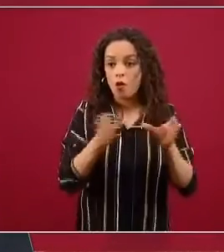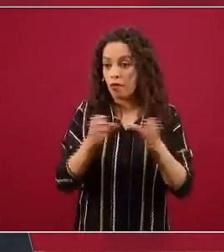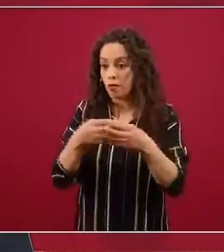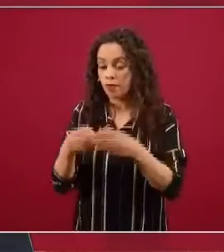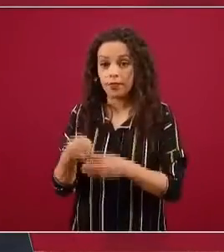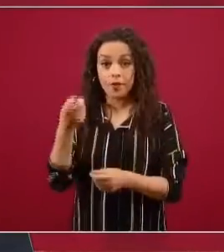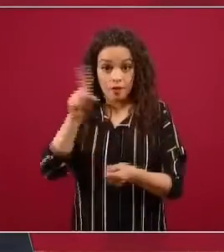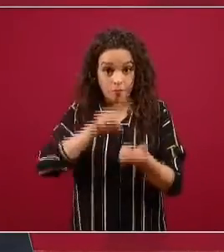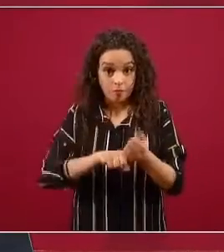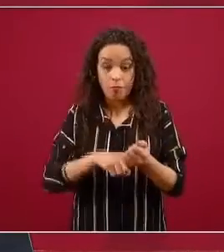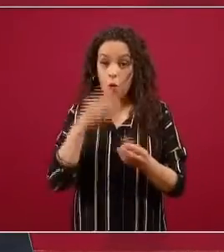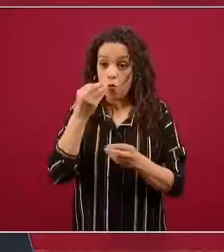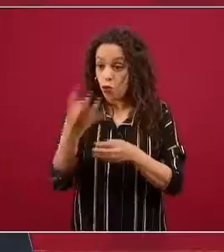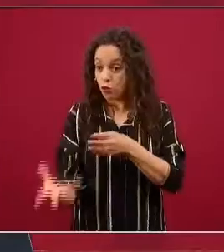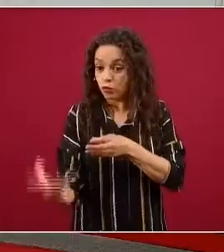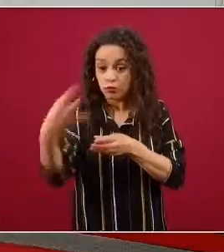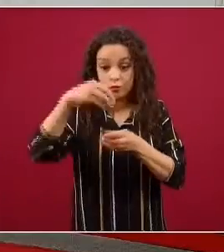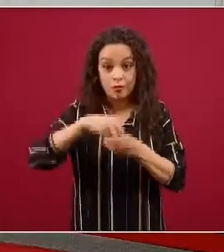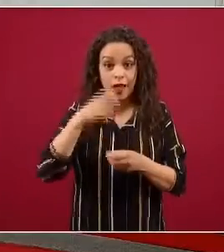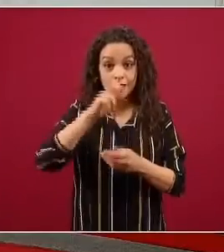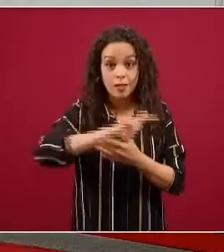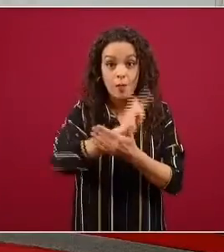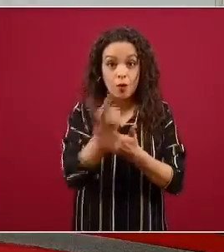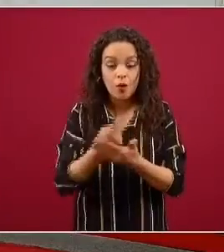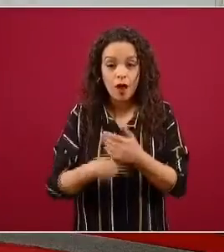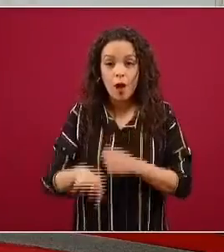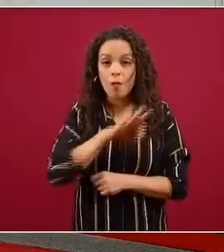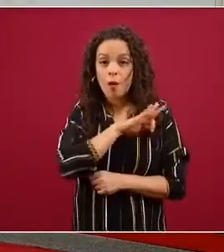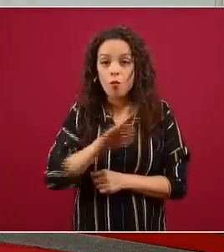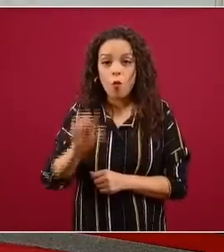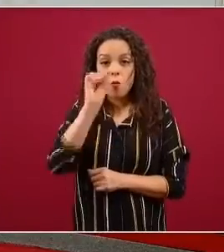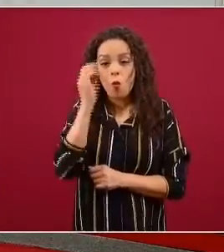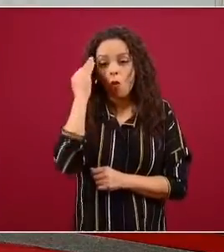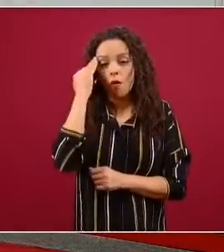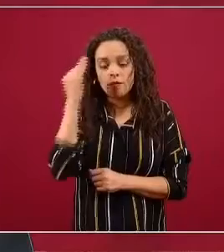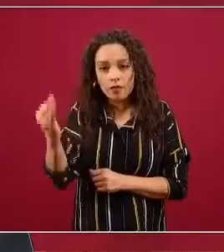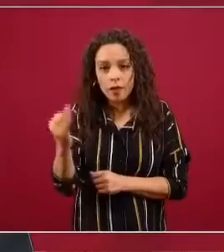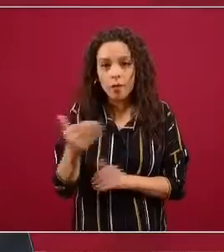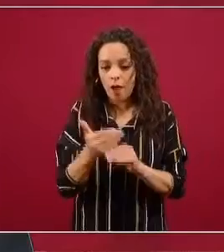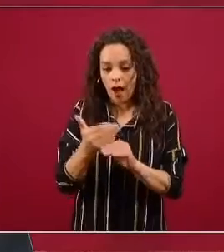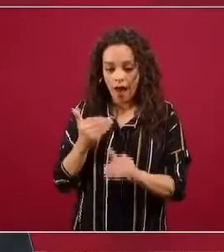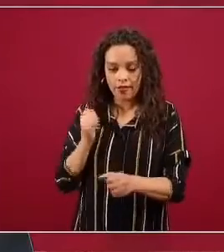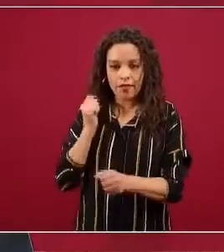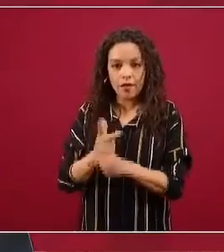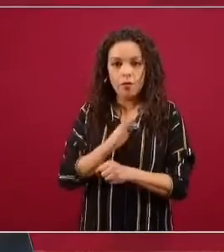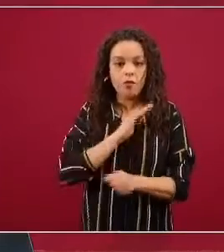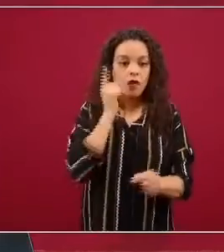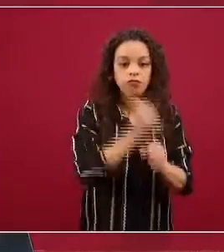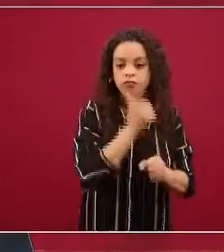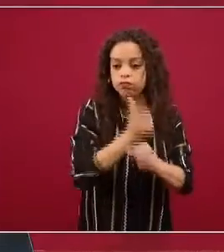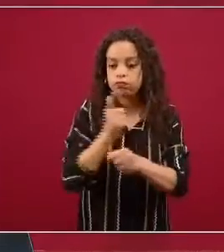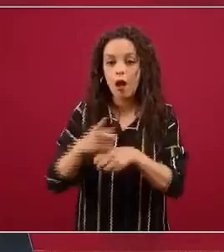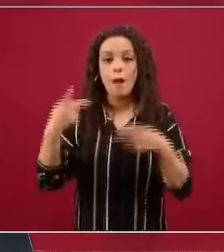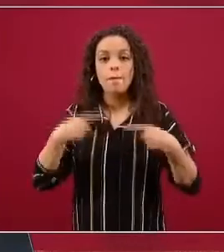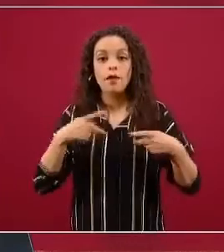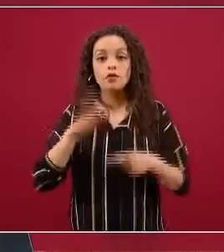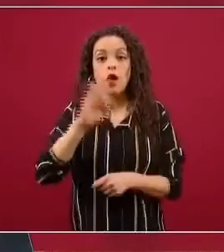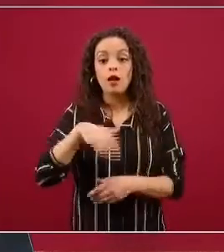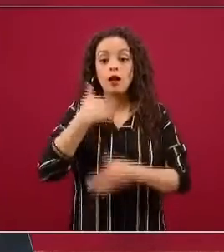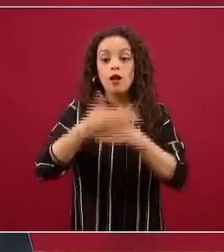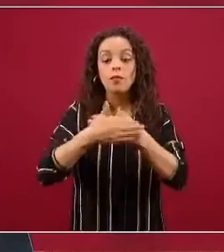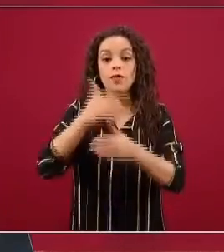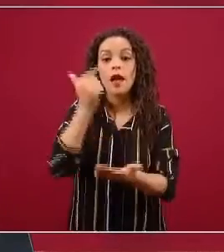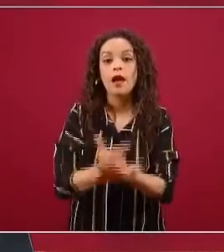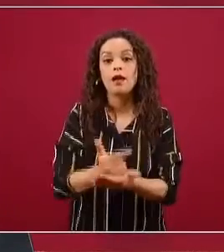integral que ha permitido en poco tiempo identificar más tempranamente a las personas en riesgo de COVID. Se ha agregado también